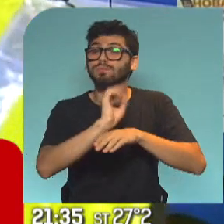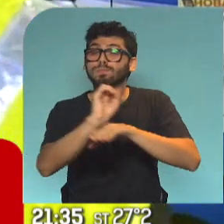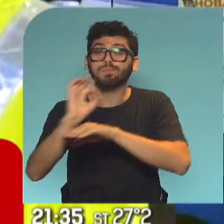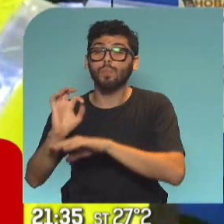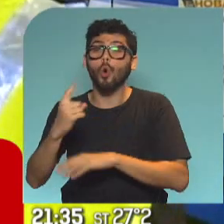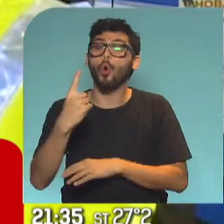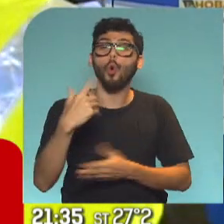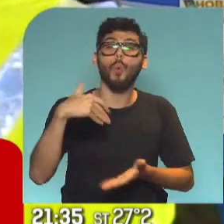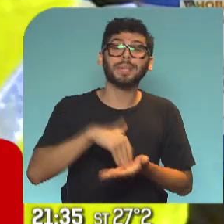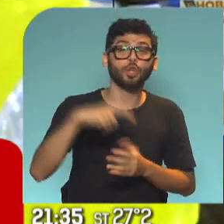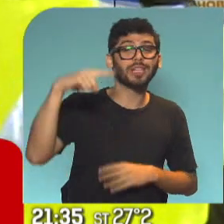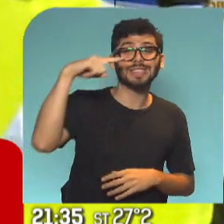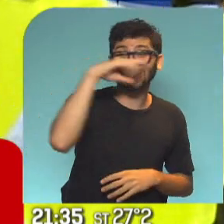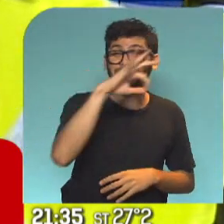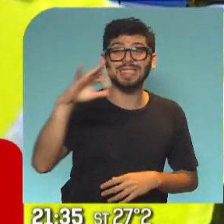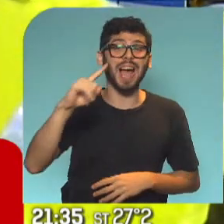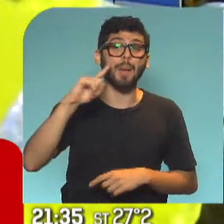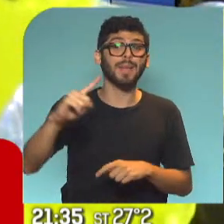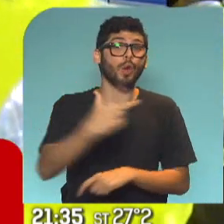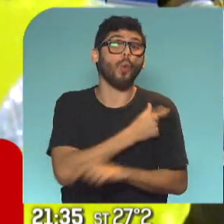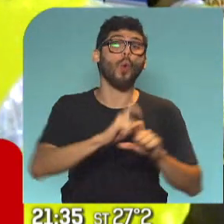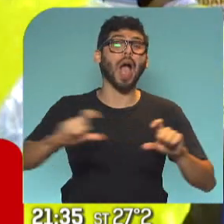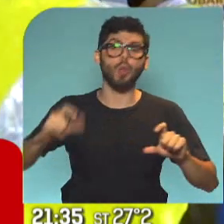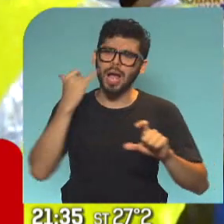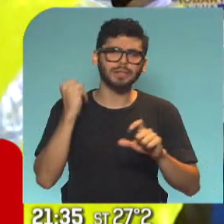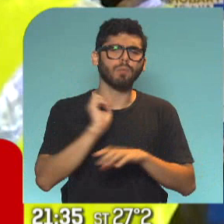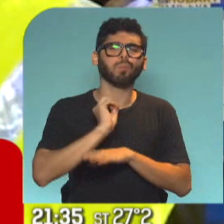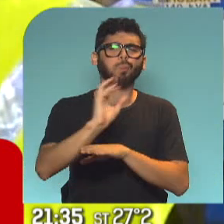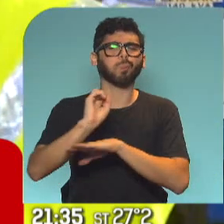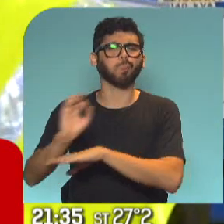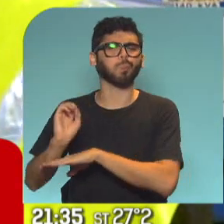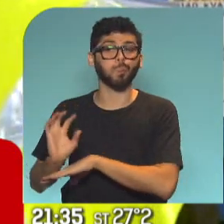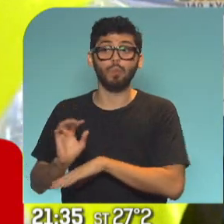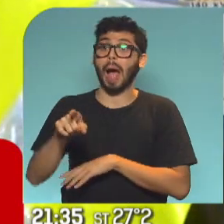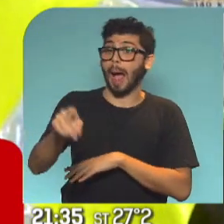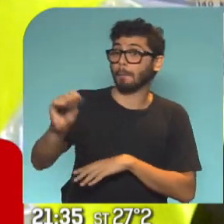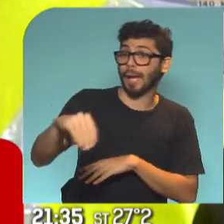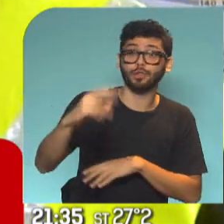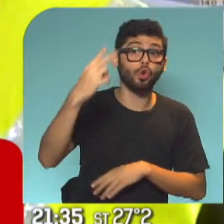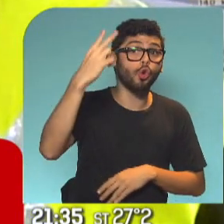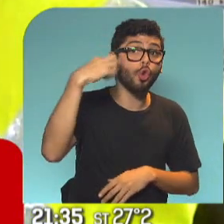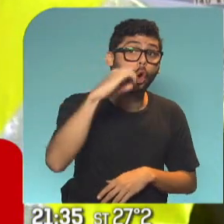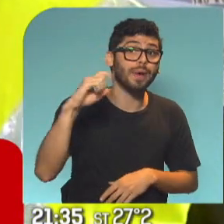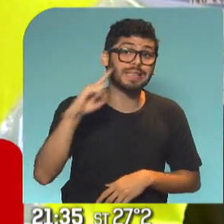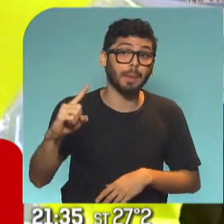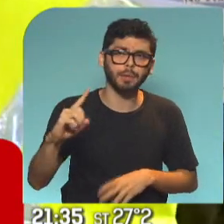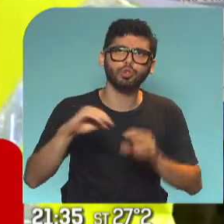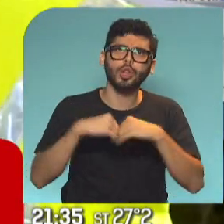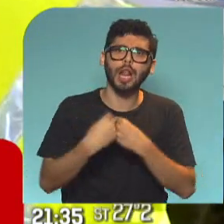más de 1.700.000 dosis, por lo cual, cuando sumemos estas 900.000, estaremos hablando ya